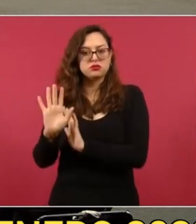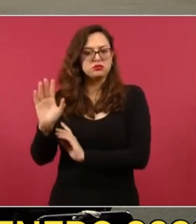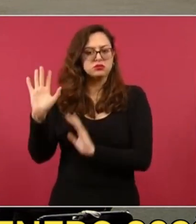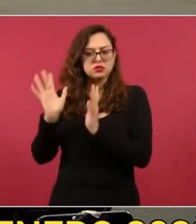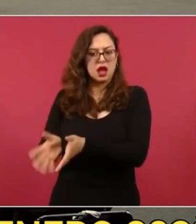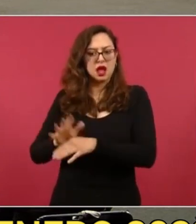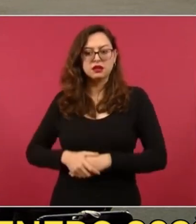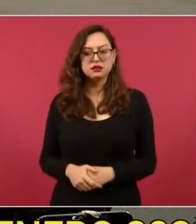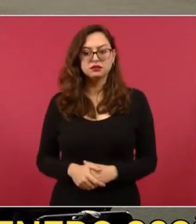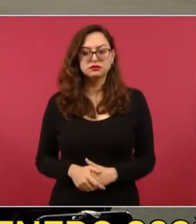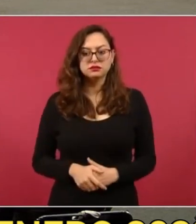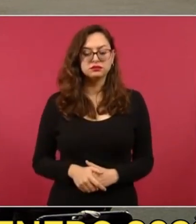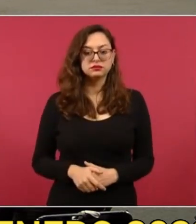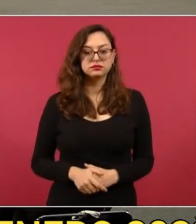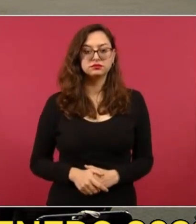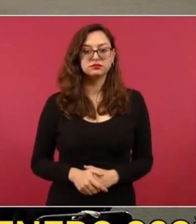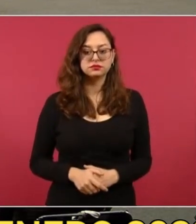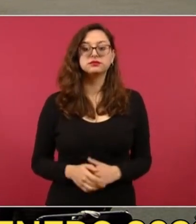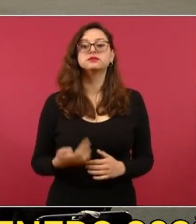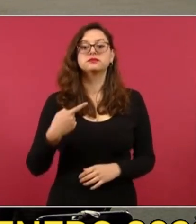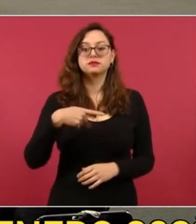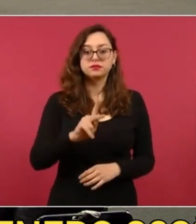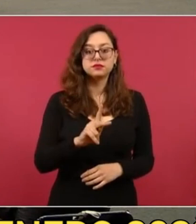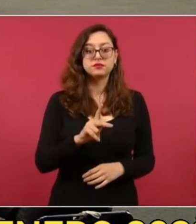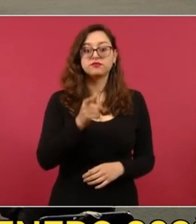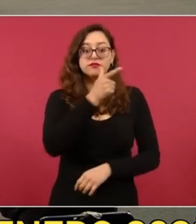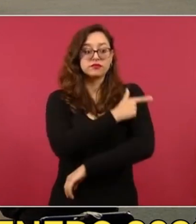constantemente se están formando, porque